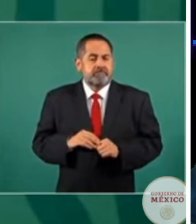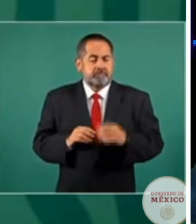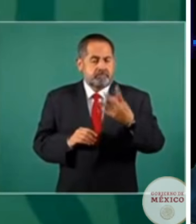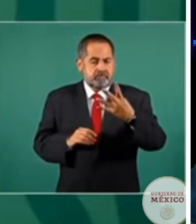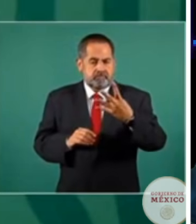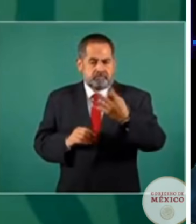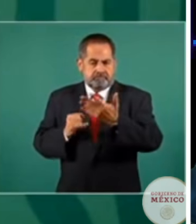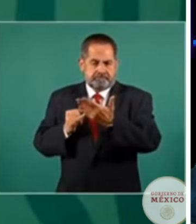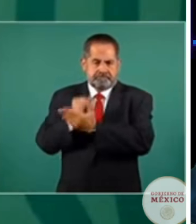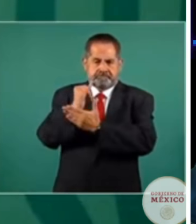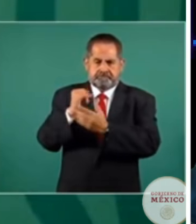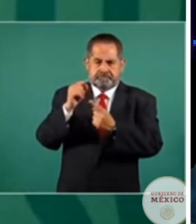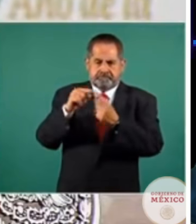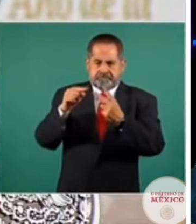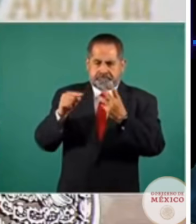decisiones